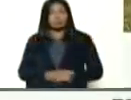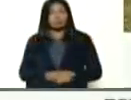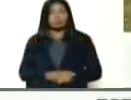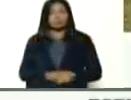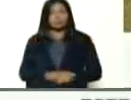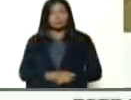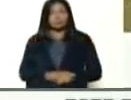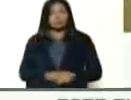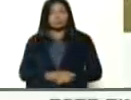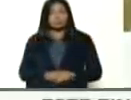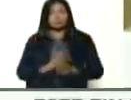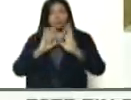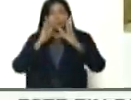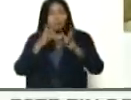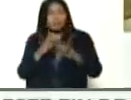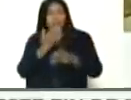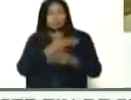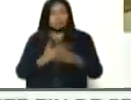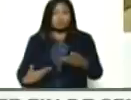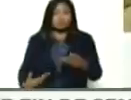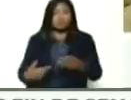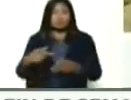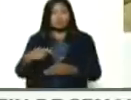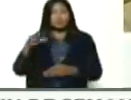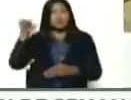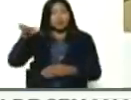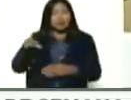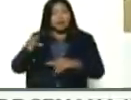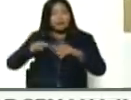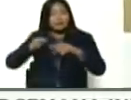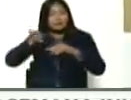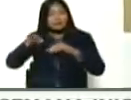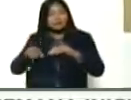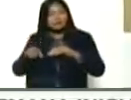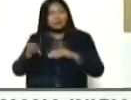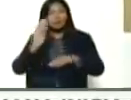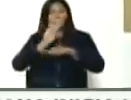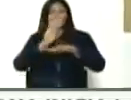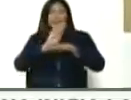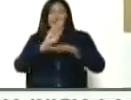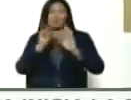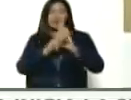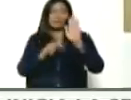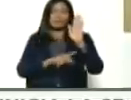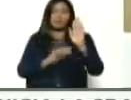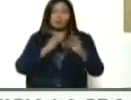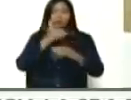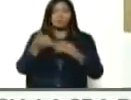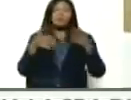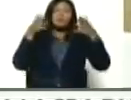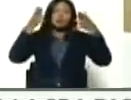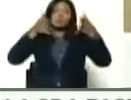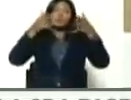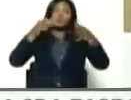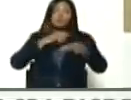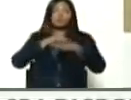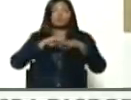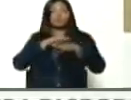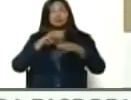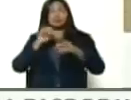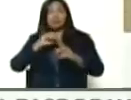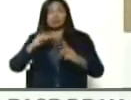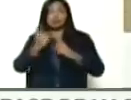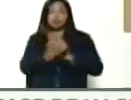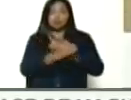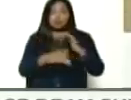y comentarle presidente que ella es una pequeña guardaparque es uno de los programas de formación del ministerio de con socialismo